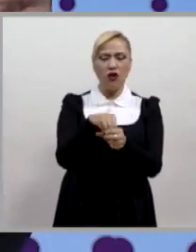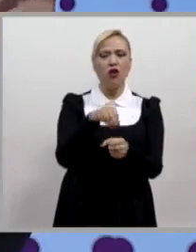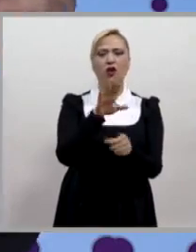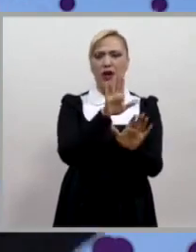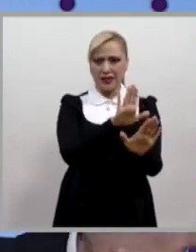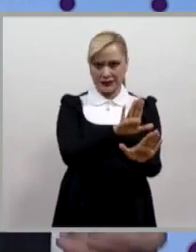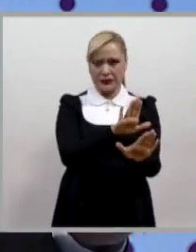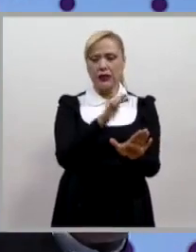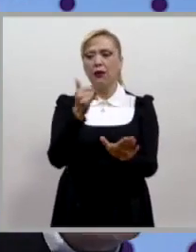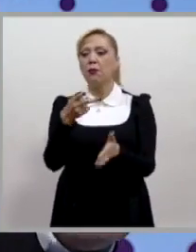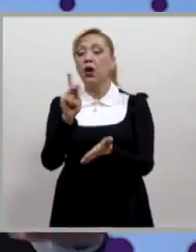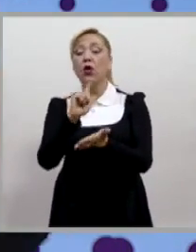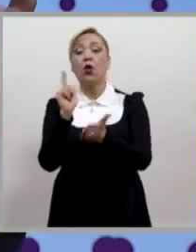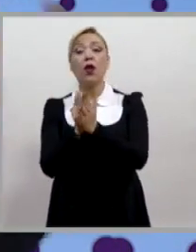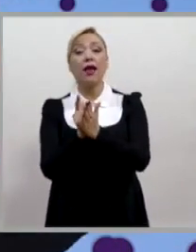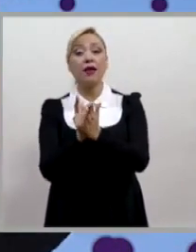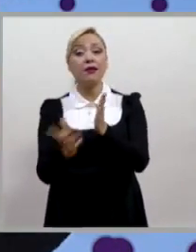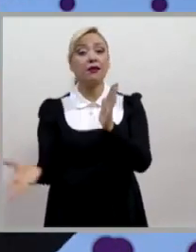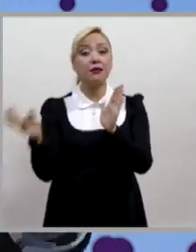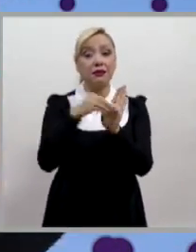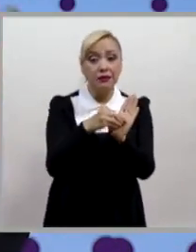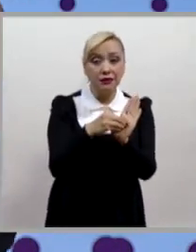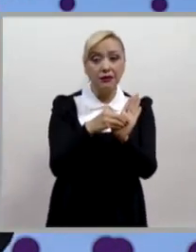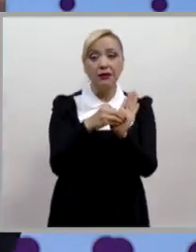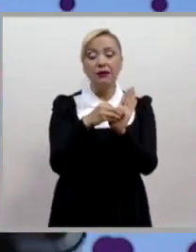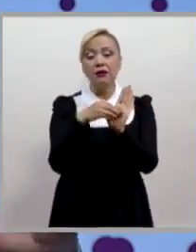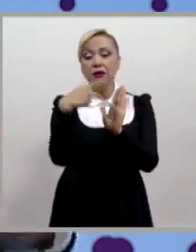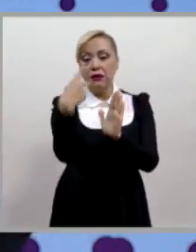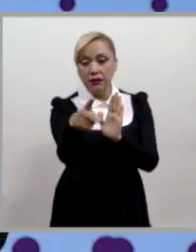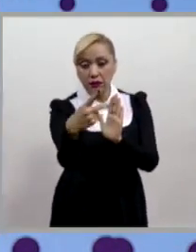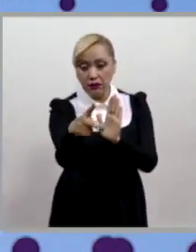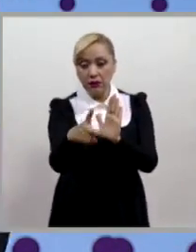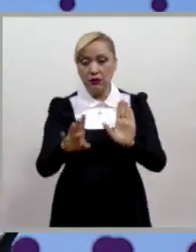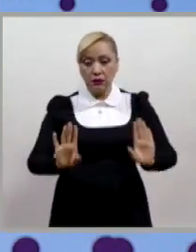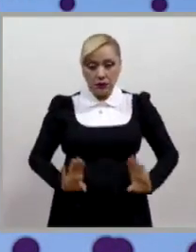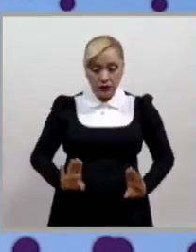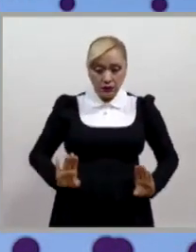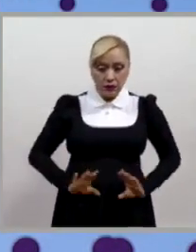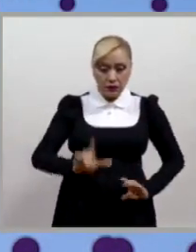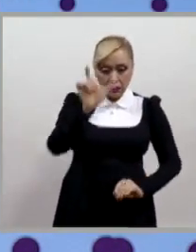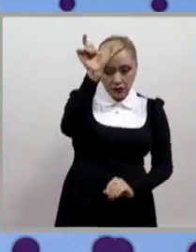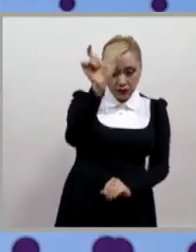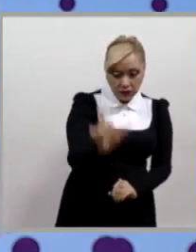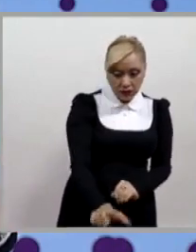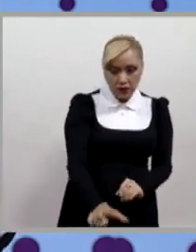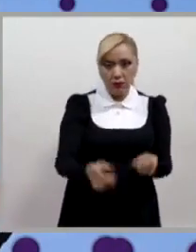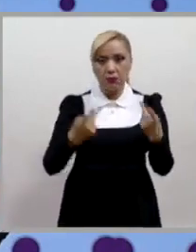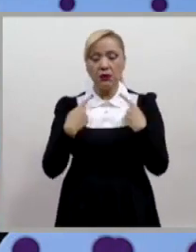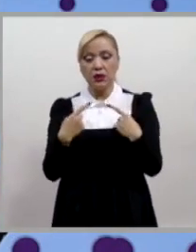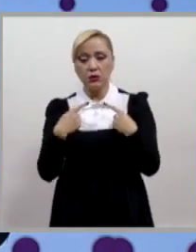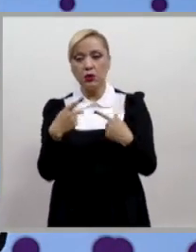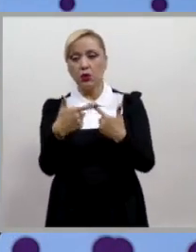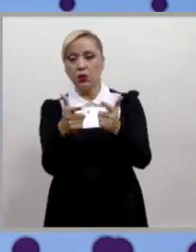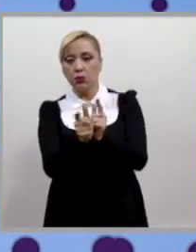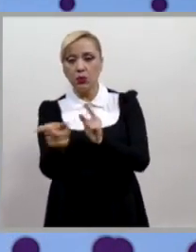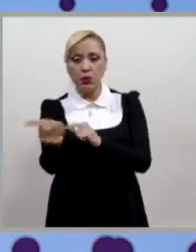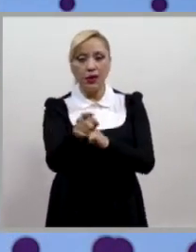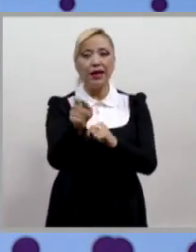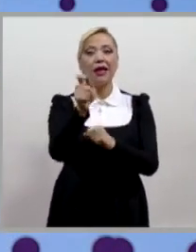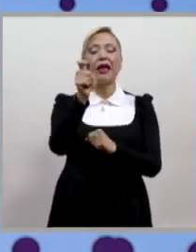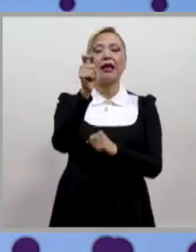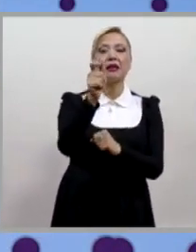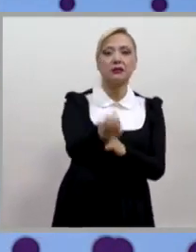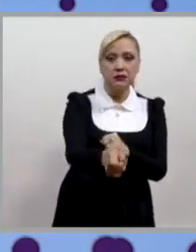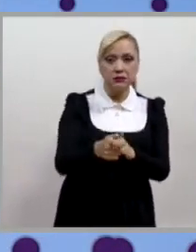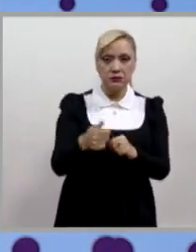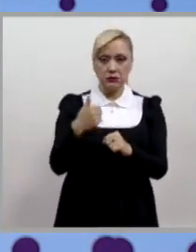procesalmente y sustantivamente, es decir, impacta la consideración de las condiciones y características de la persona o del grupo en la